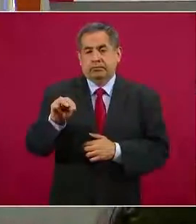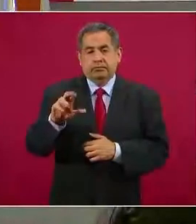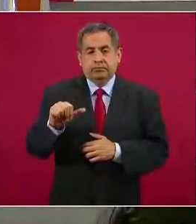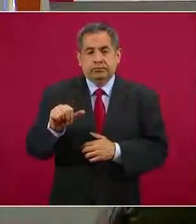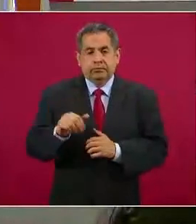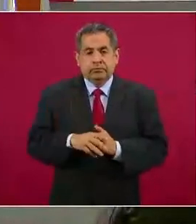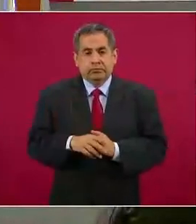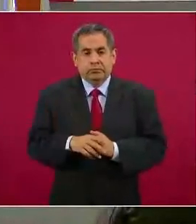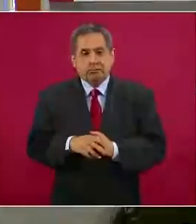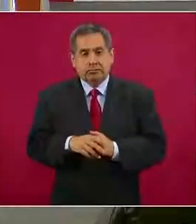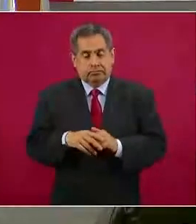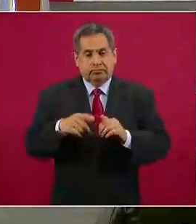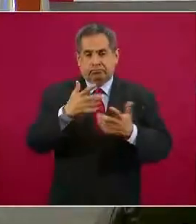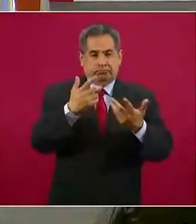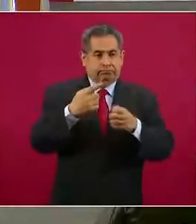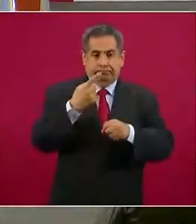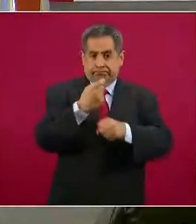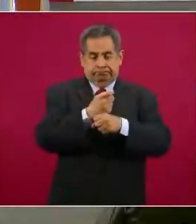Es la que hace el periódico.